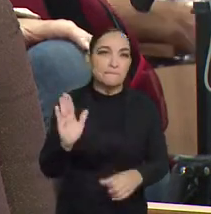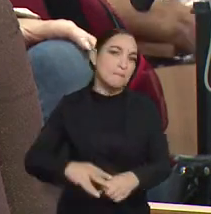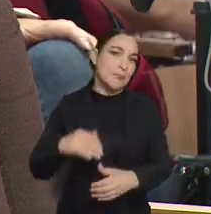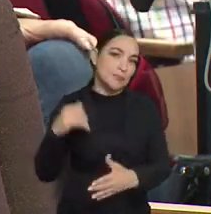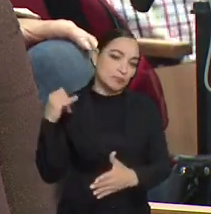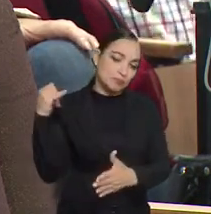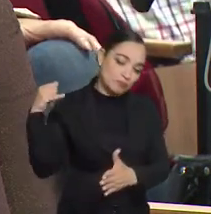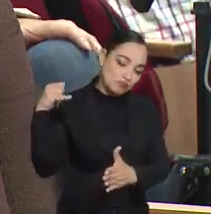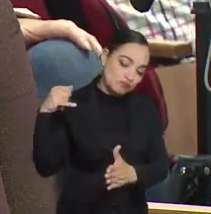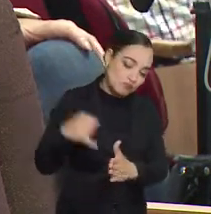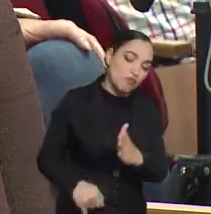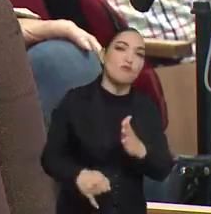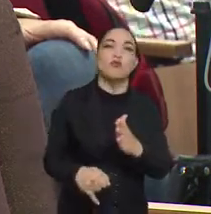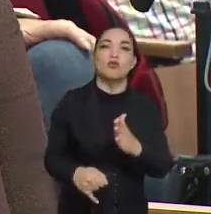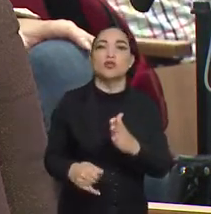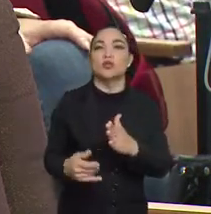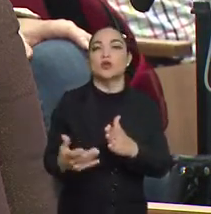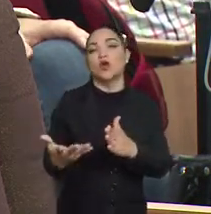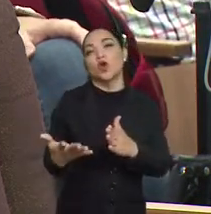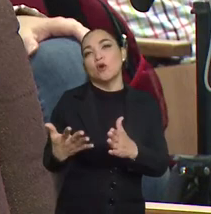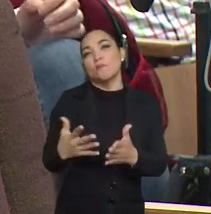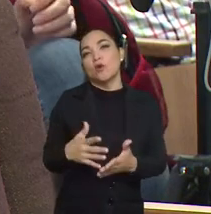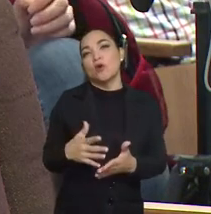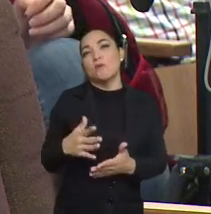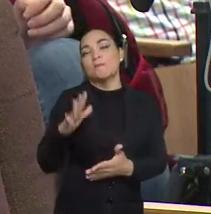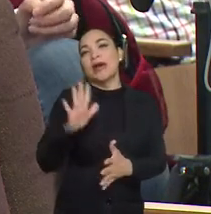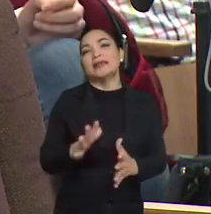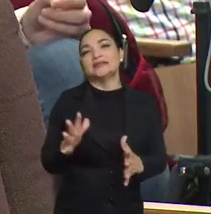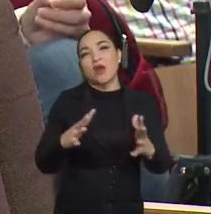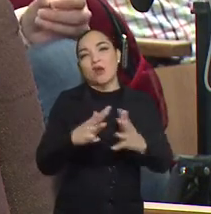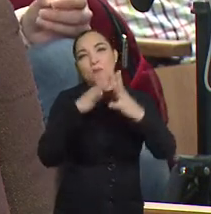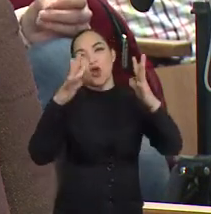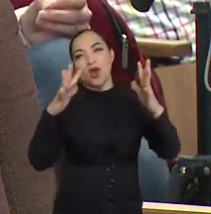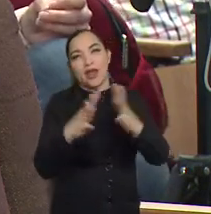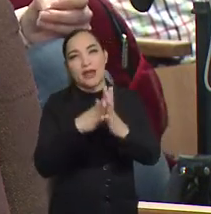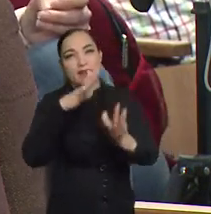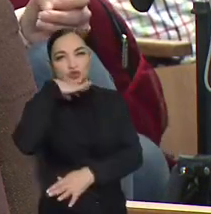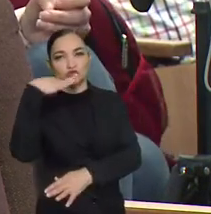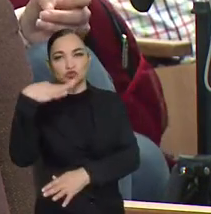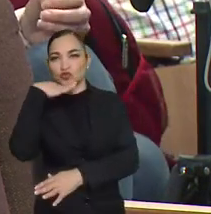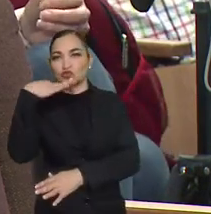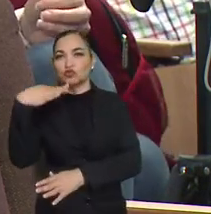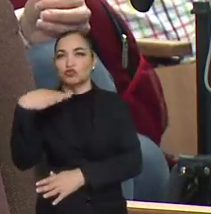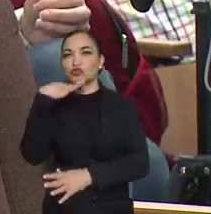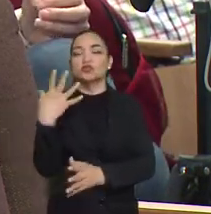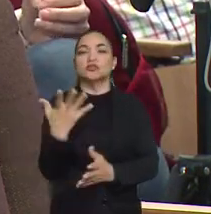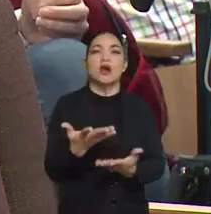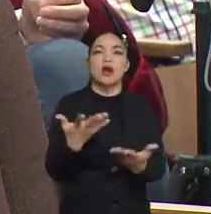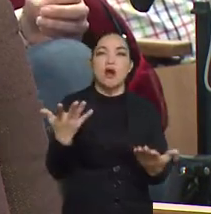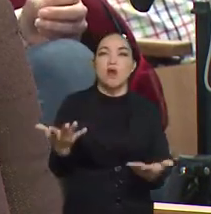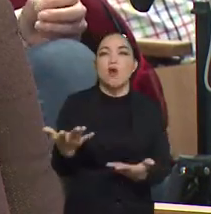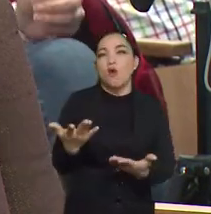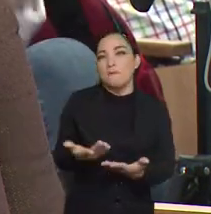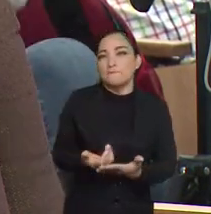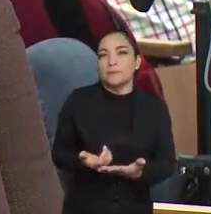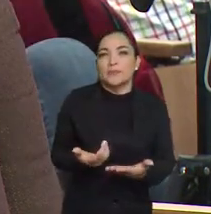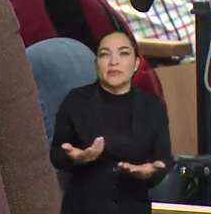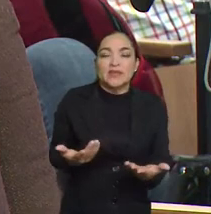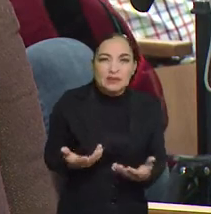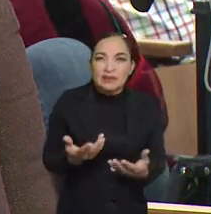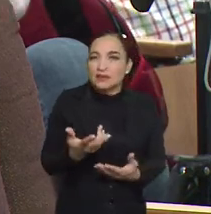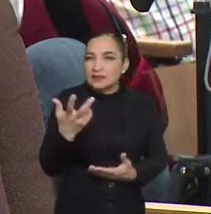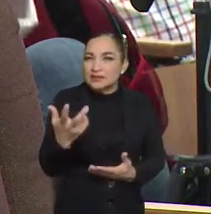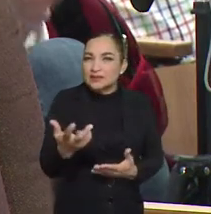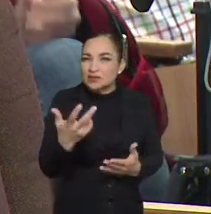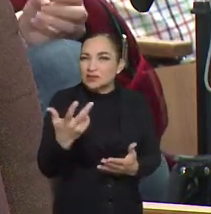algo que se pudiera considerar como guerra sucia, que se meten con asuntos personales, incluso con los hijos del gobernador, etcétera. Entonces, ¿esto ha sido